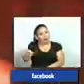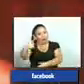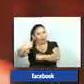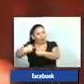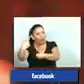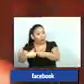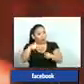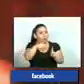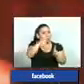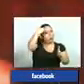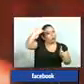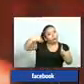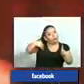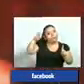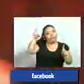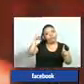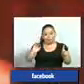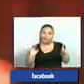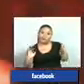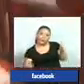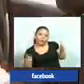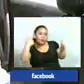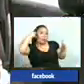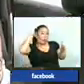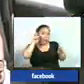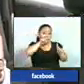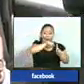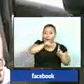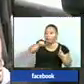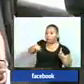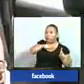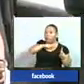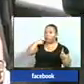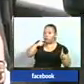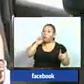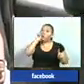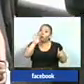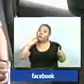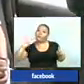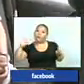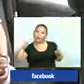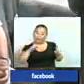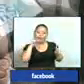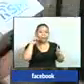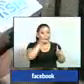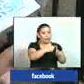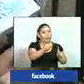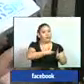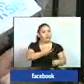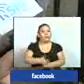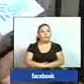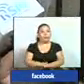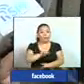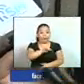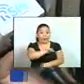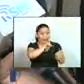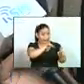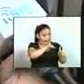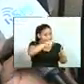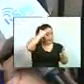acusada de matar a su sobrino, Eric, de tres años. La Fiscalía sostiene que ella es la principal implicada en el crimen. La tía del menor